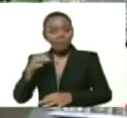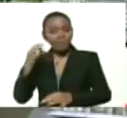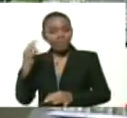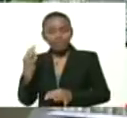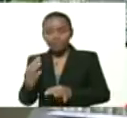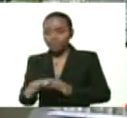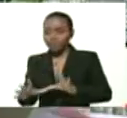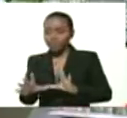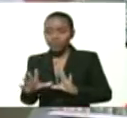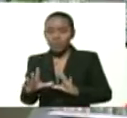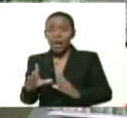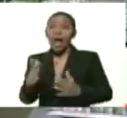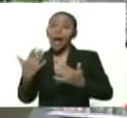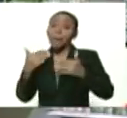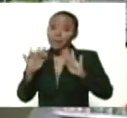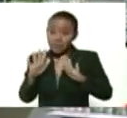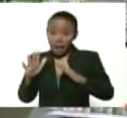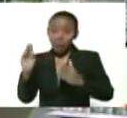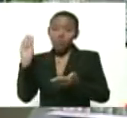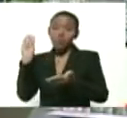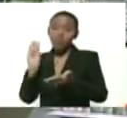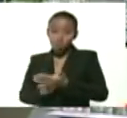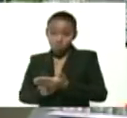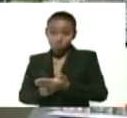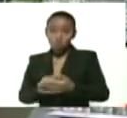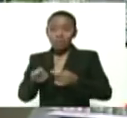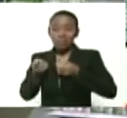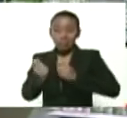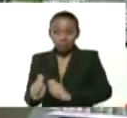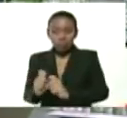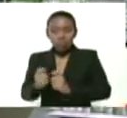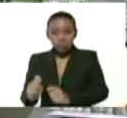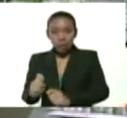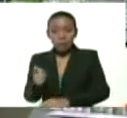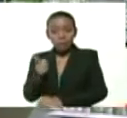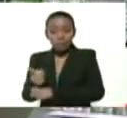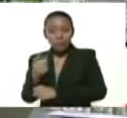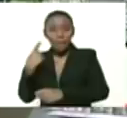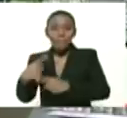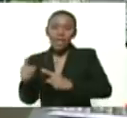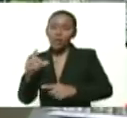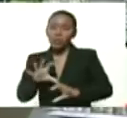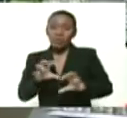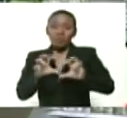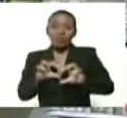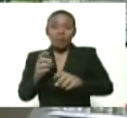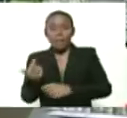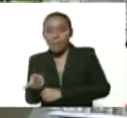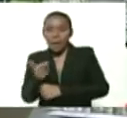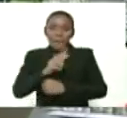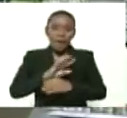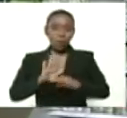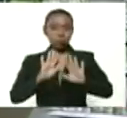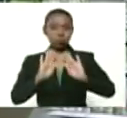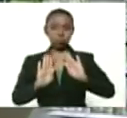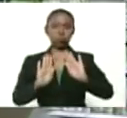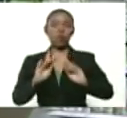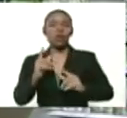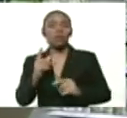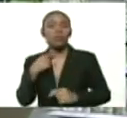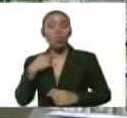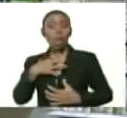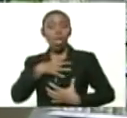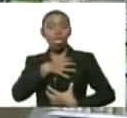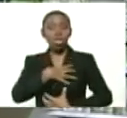lamentablemente, a pesar de que se le instaló el tratamiento debido, pues tenía una neumonía bilateral, tenía una descompensación de